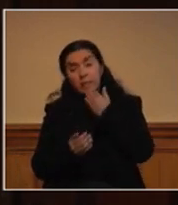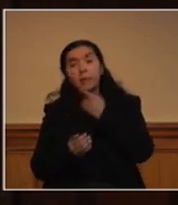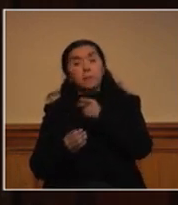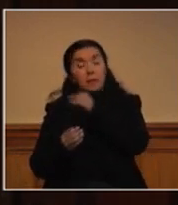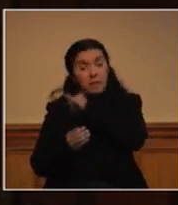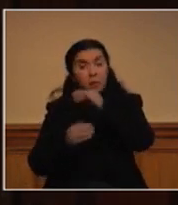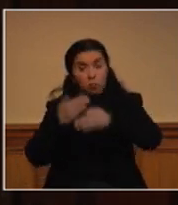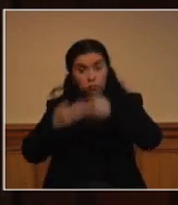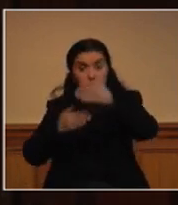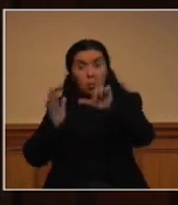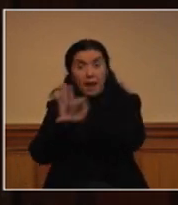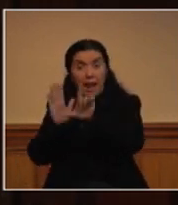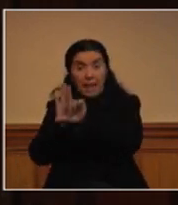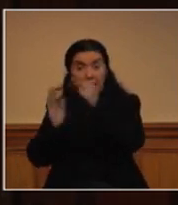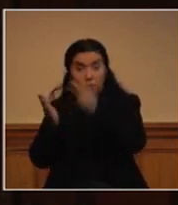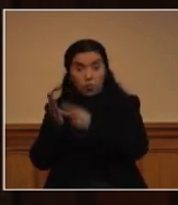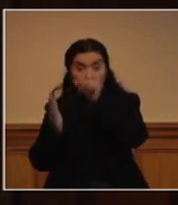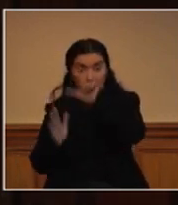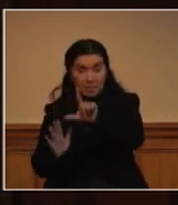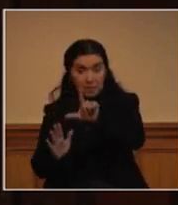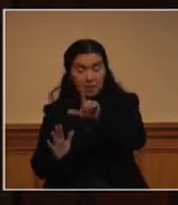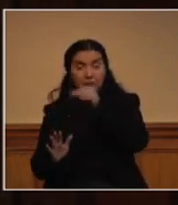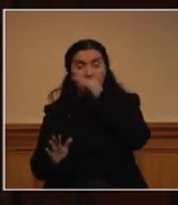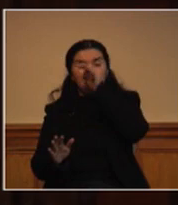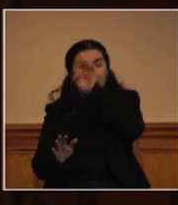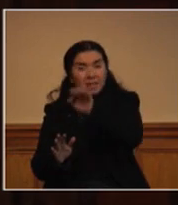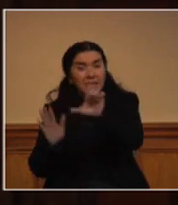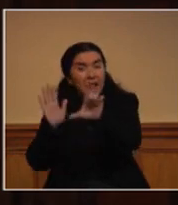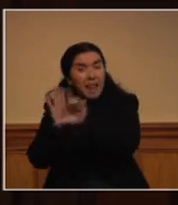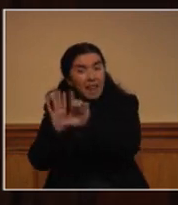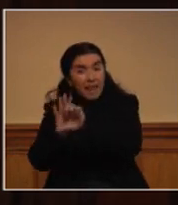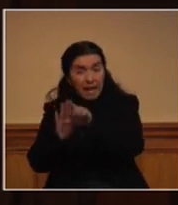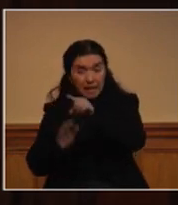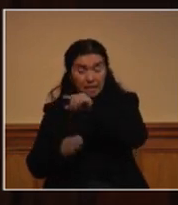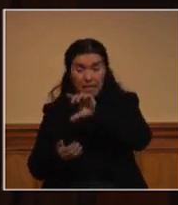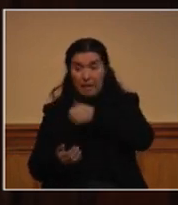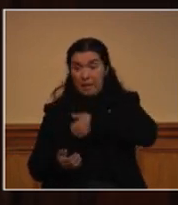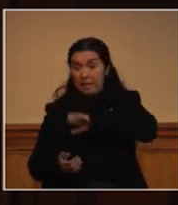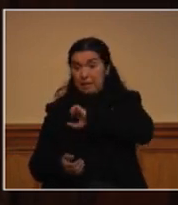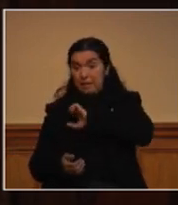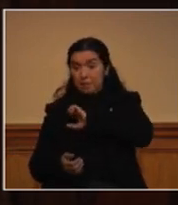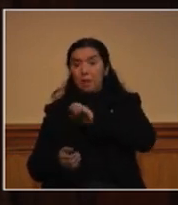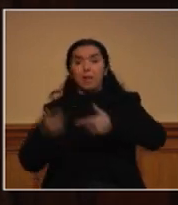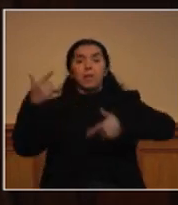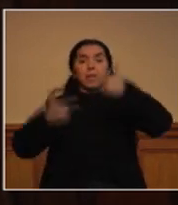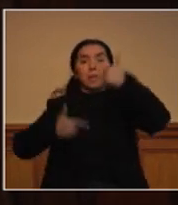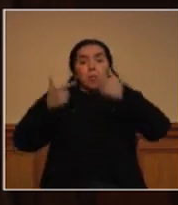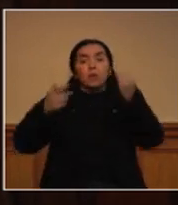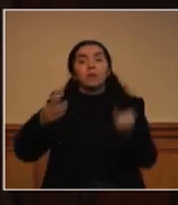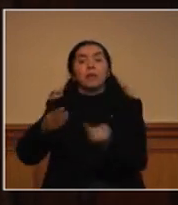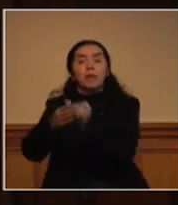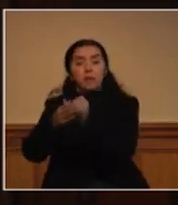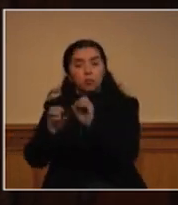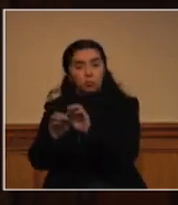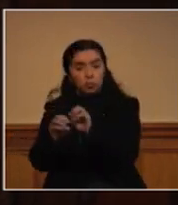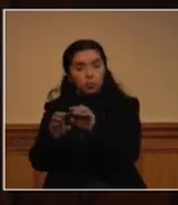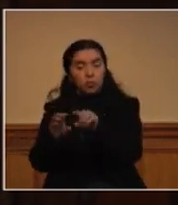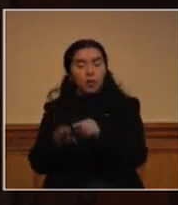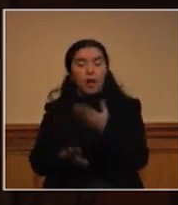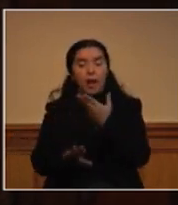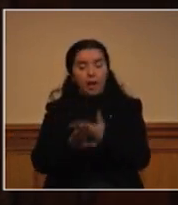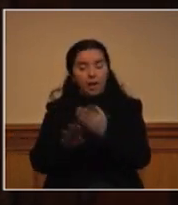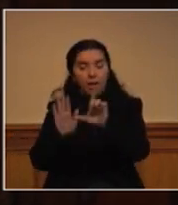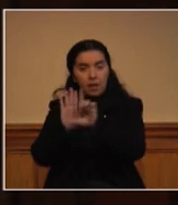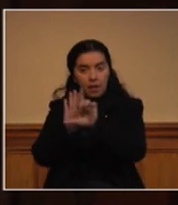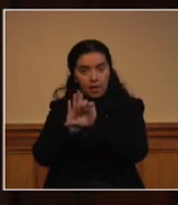2007, en el que se habla específicamente en la ley de nuestro país de las políticas de inclusión educativa. Hasta ahora,